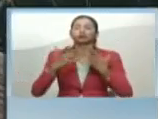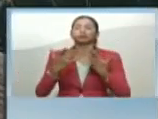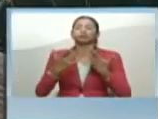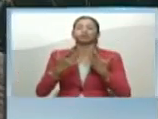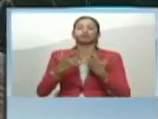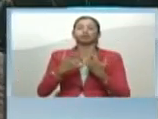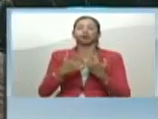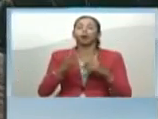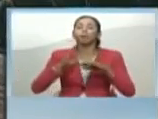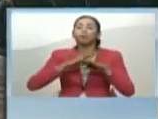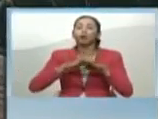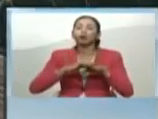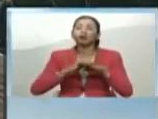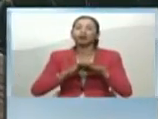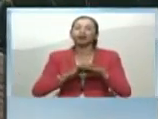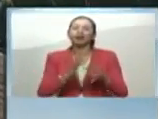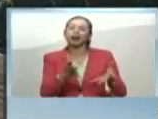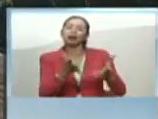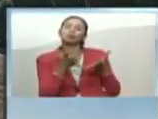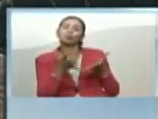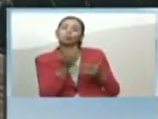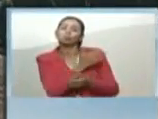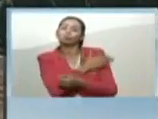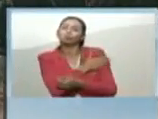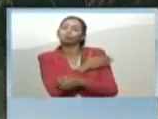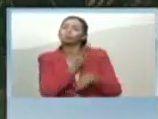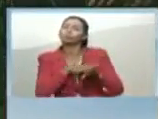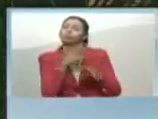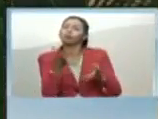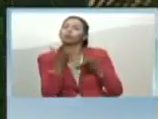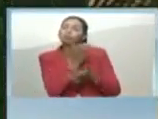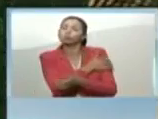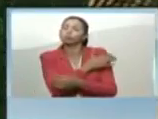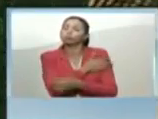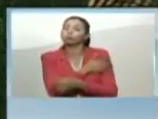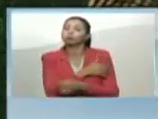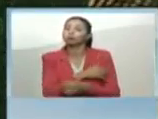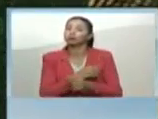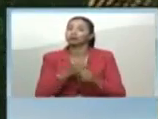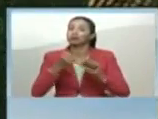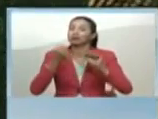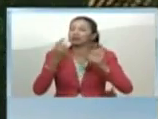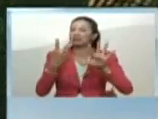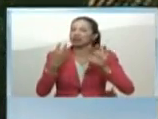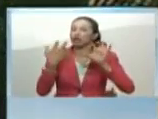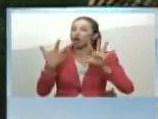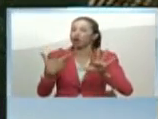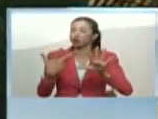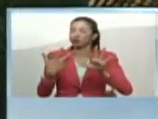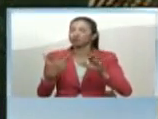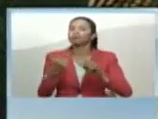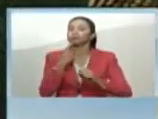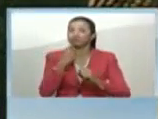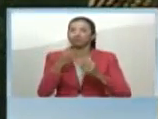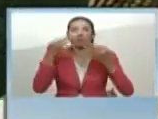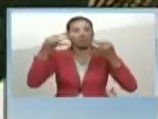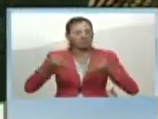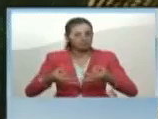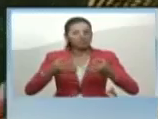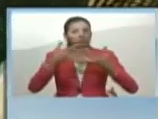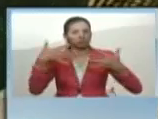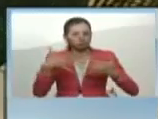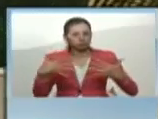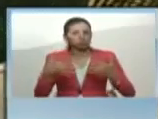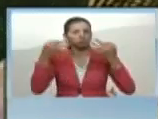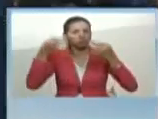qué avanzó la contrarrevolución? Y ahí hay elementos clave, 7, 8 elementos, bien redactados, bien